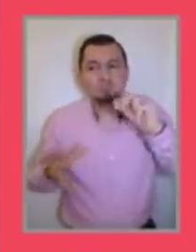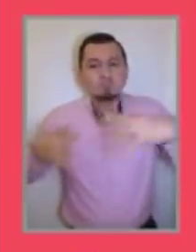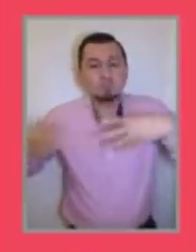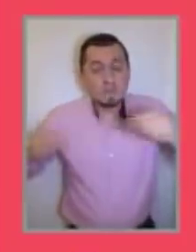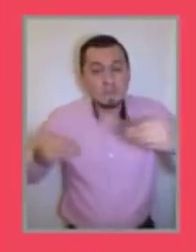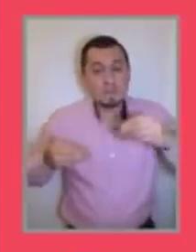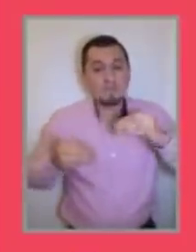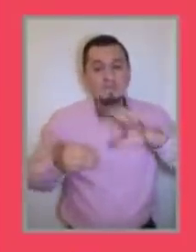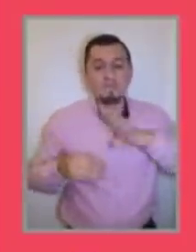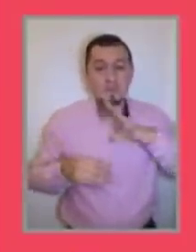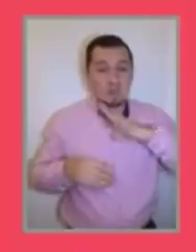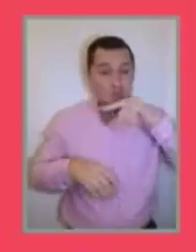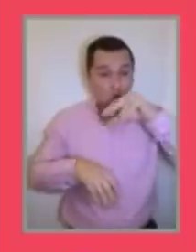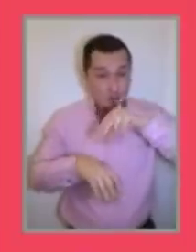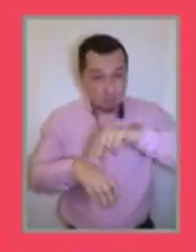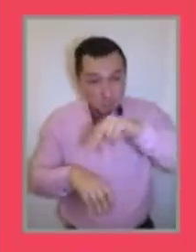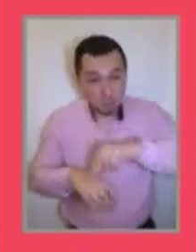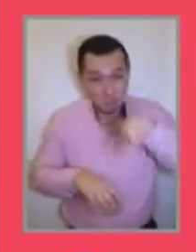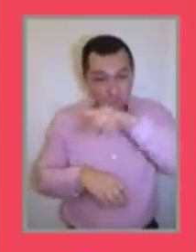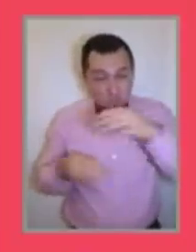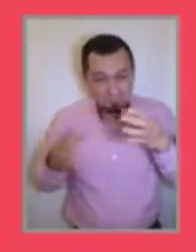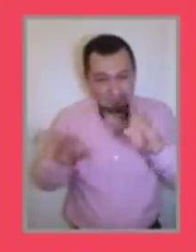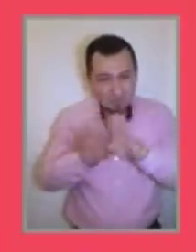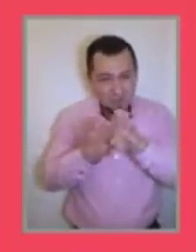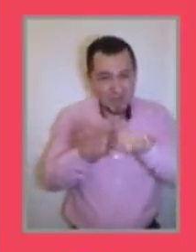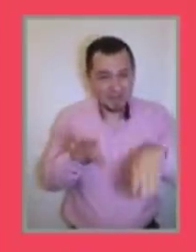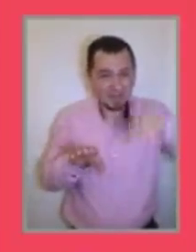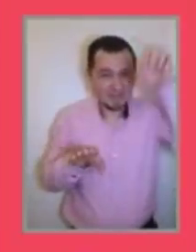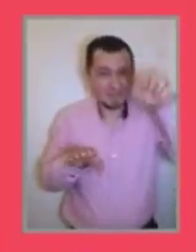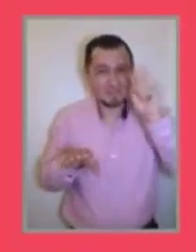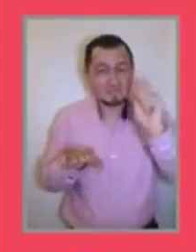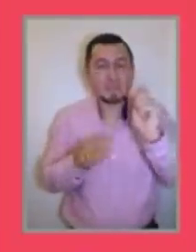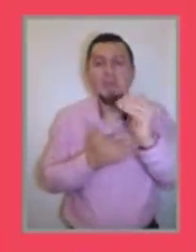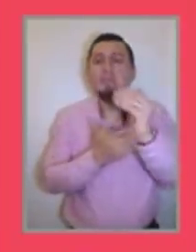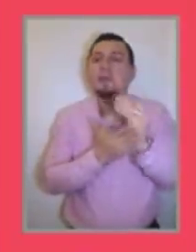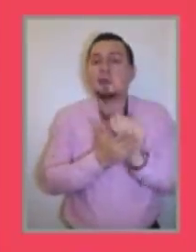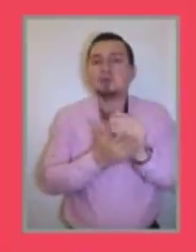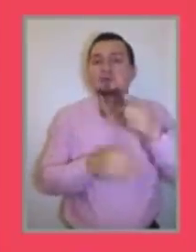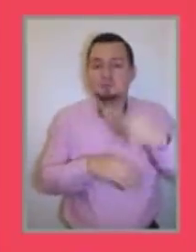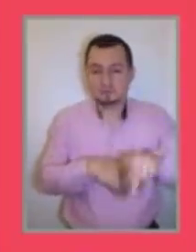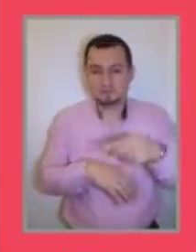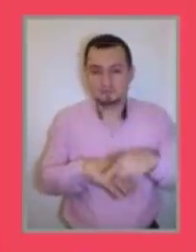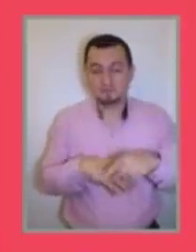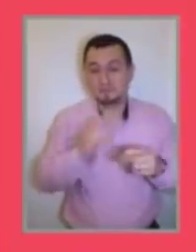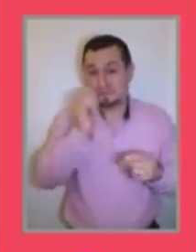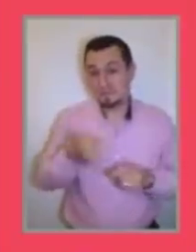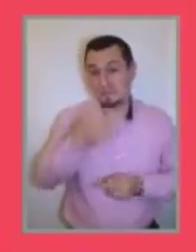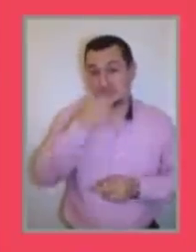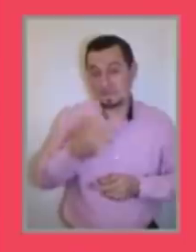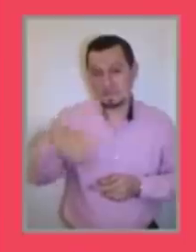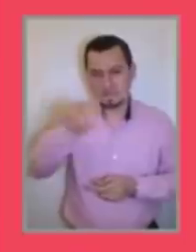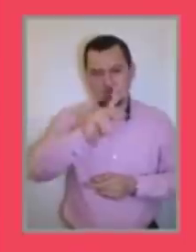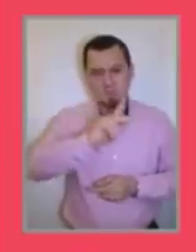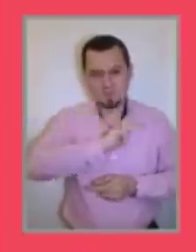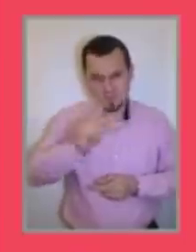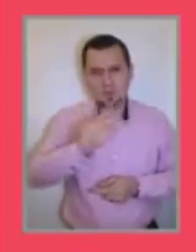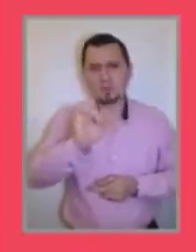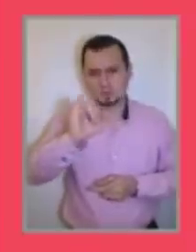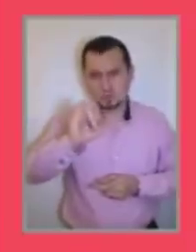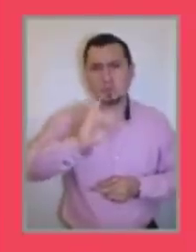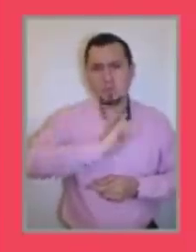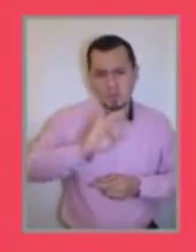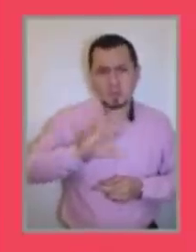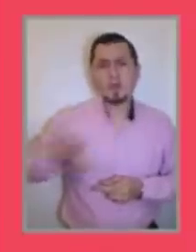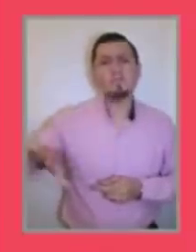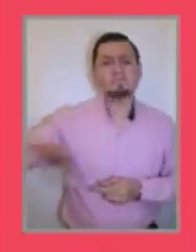de los médicos es que este grupo de edad corre menos riesgo. Si bien son portadores y contagiadores, que